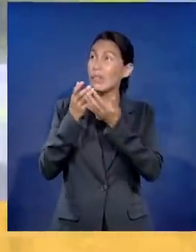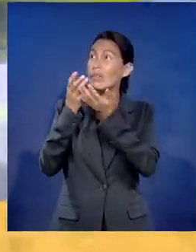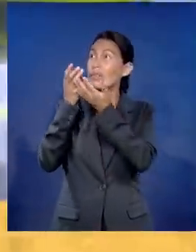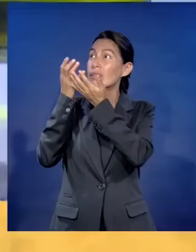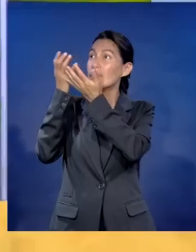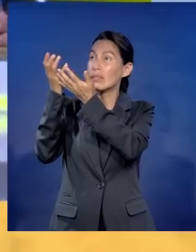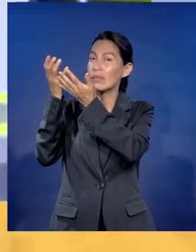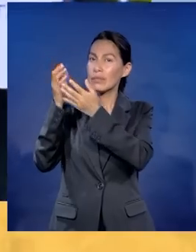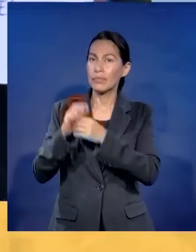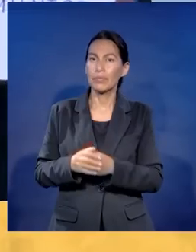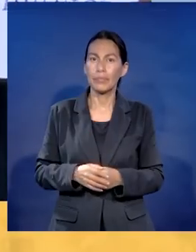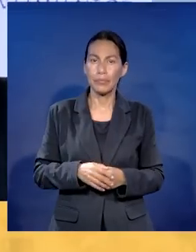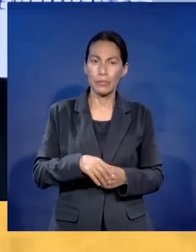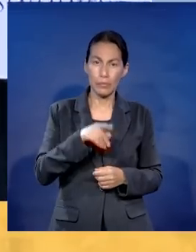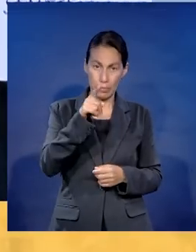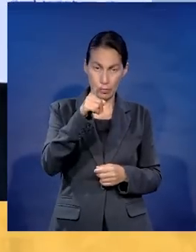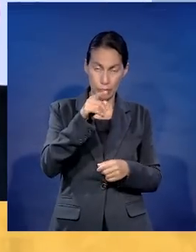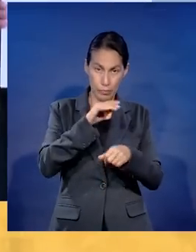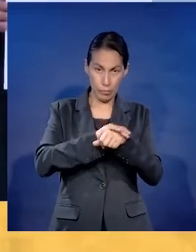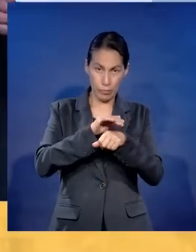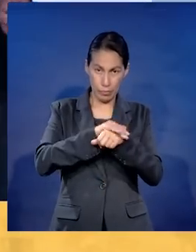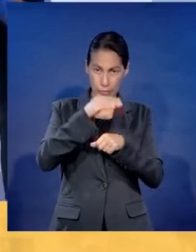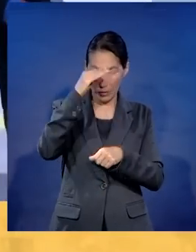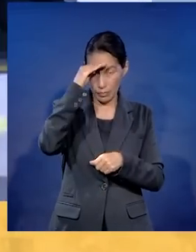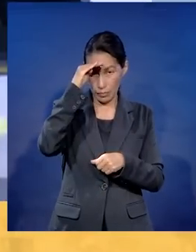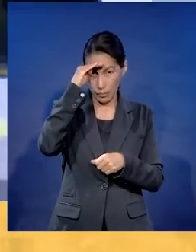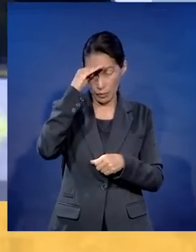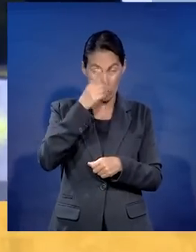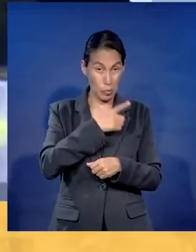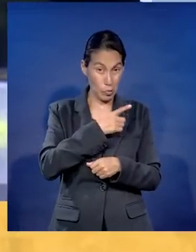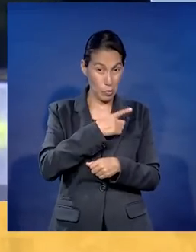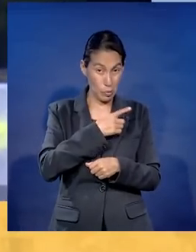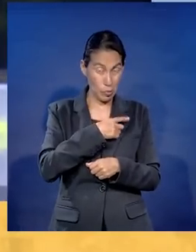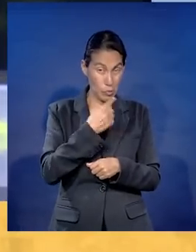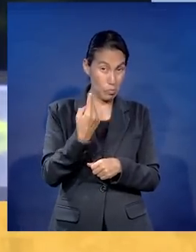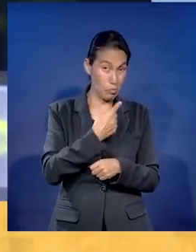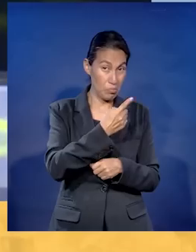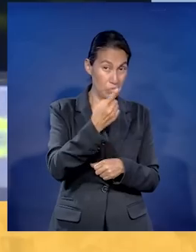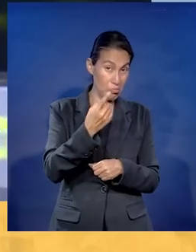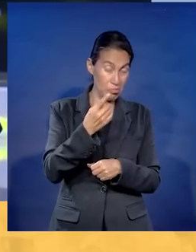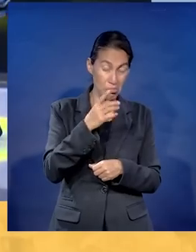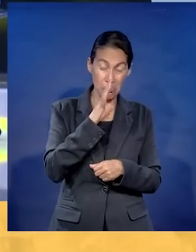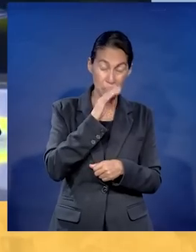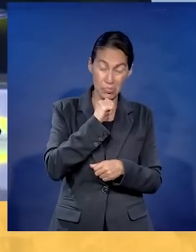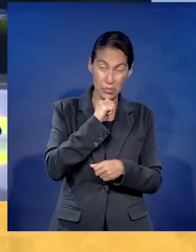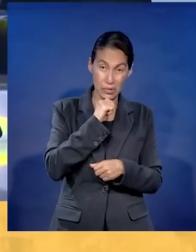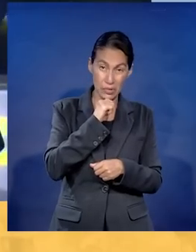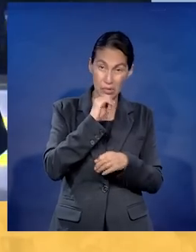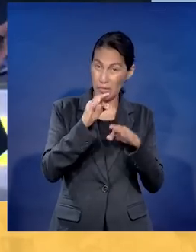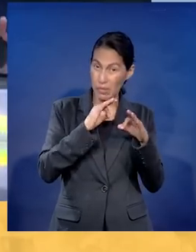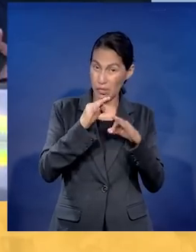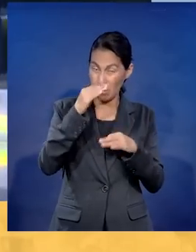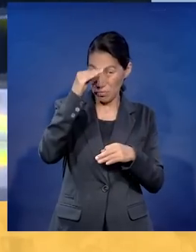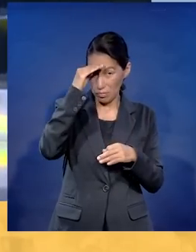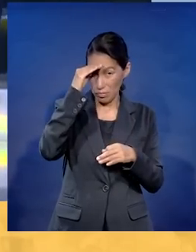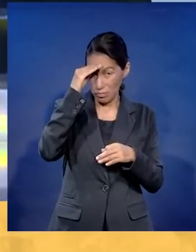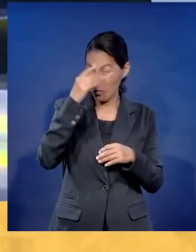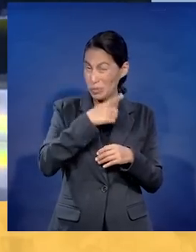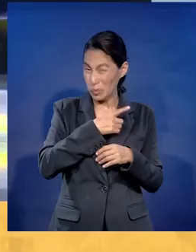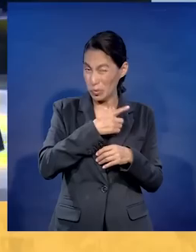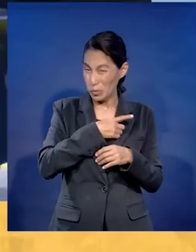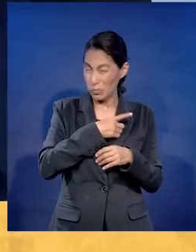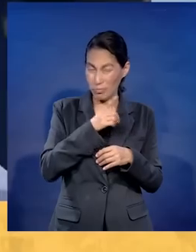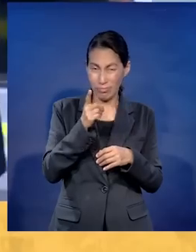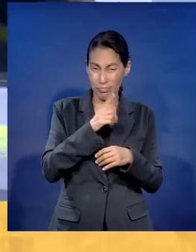los pensamientos amigo pensamiento tú no puedes vagar solo no puedes